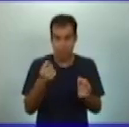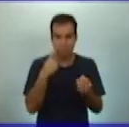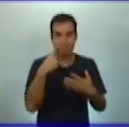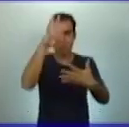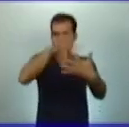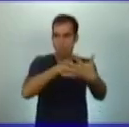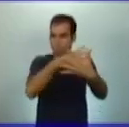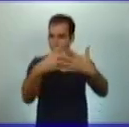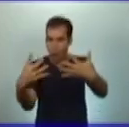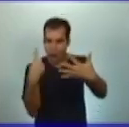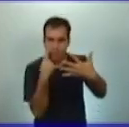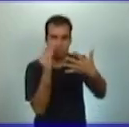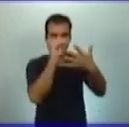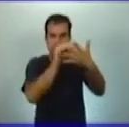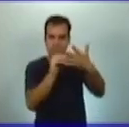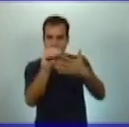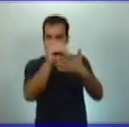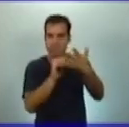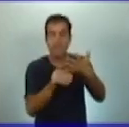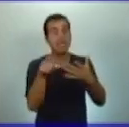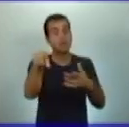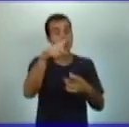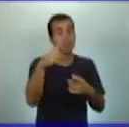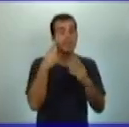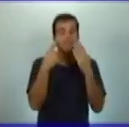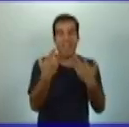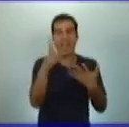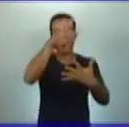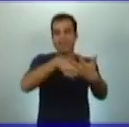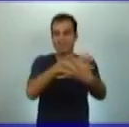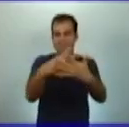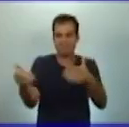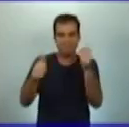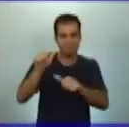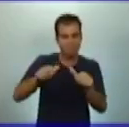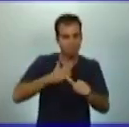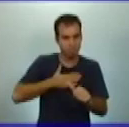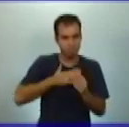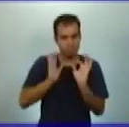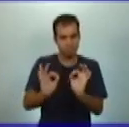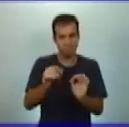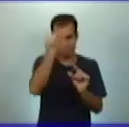cuadro y además trabajen con la tabla periódica.